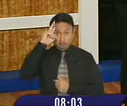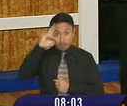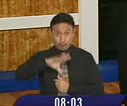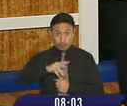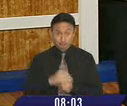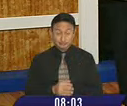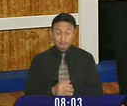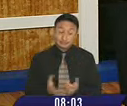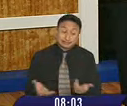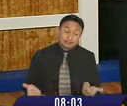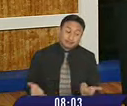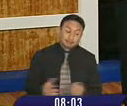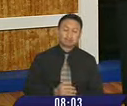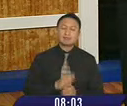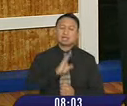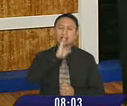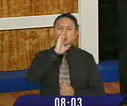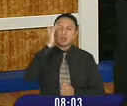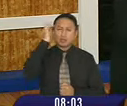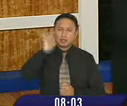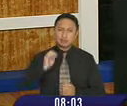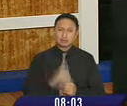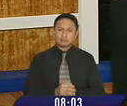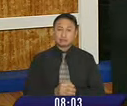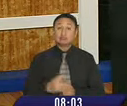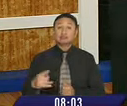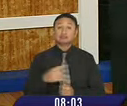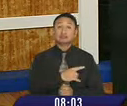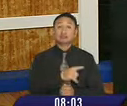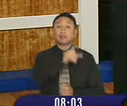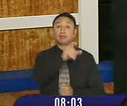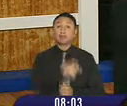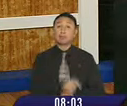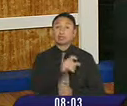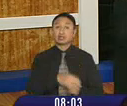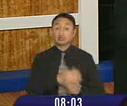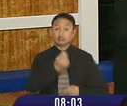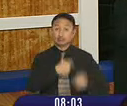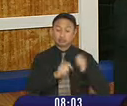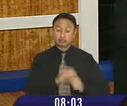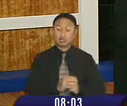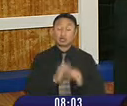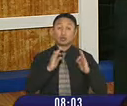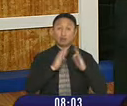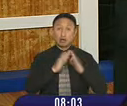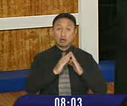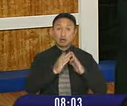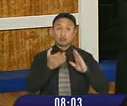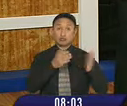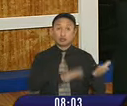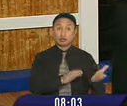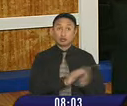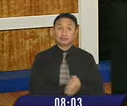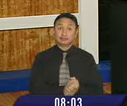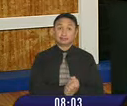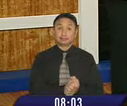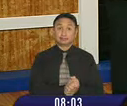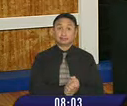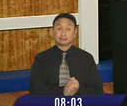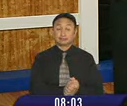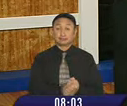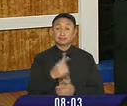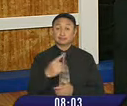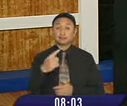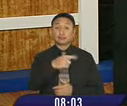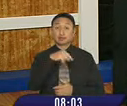siempre, preocupados ante la inseguridad, un supuesto microtraficante fue asesinado en Tumbaco, Robert. Uy, el agroexceso recibió, me